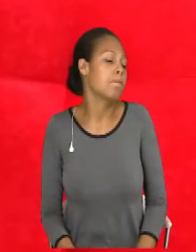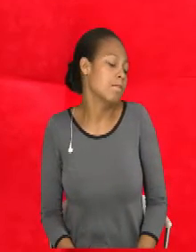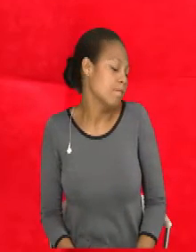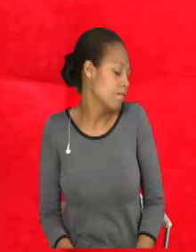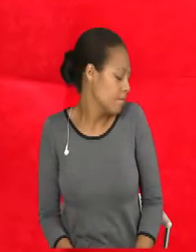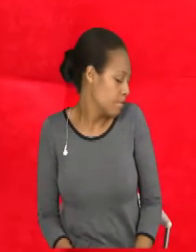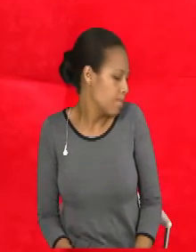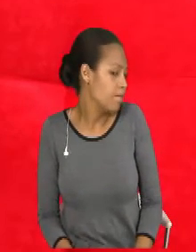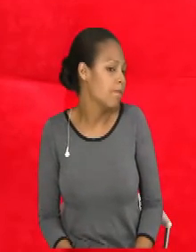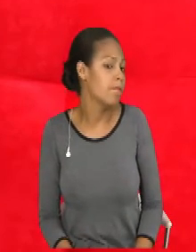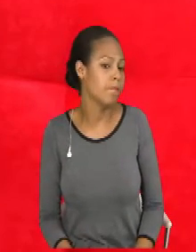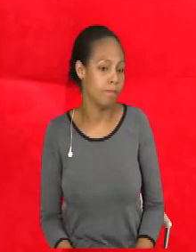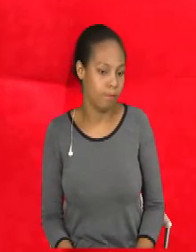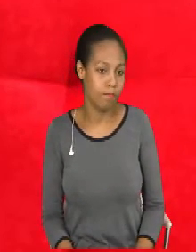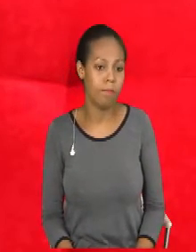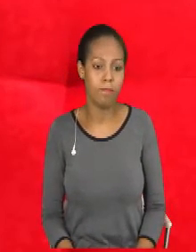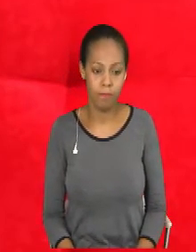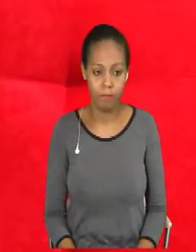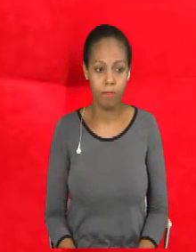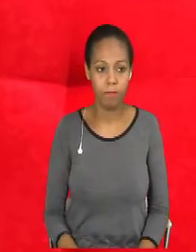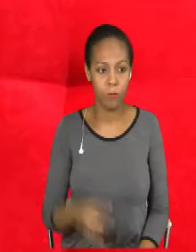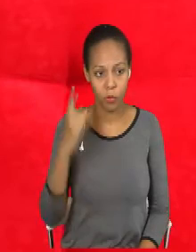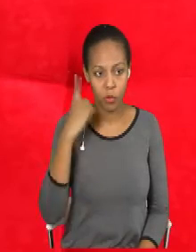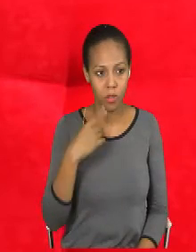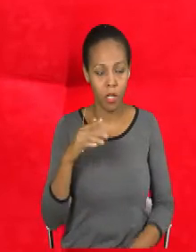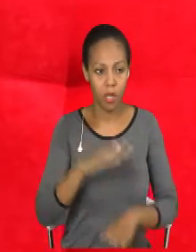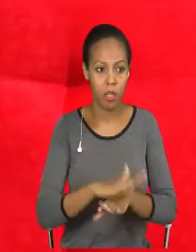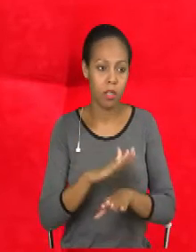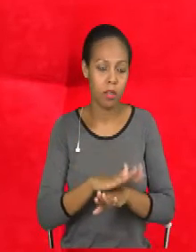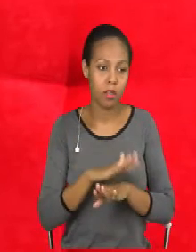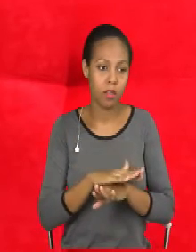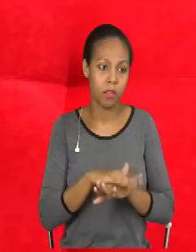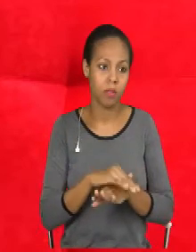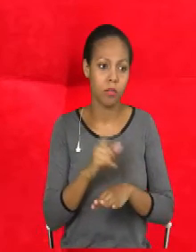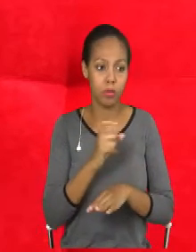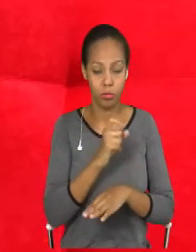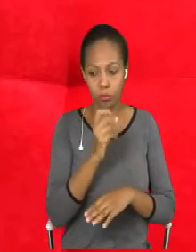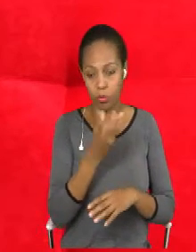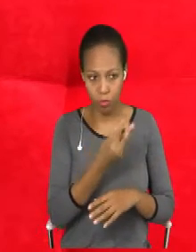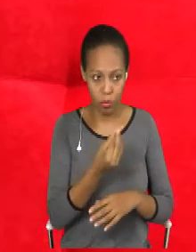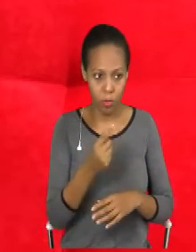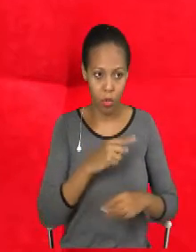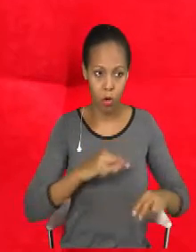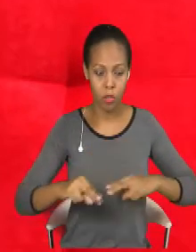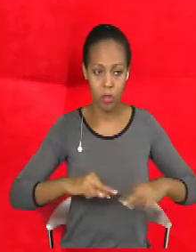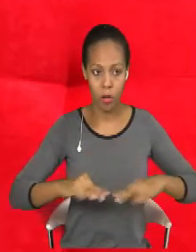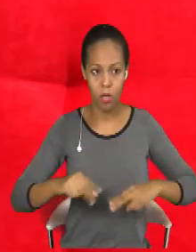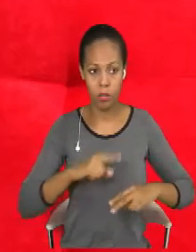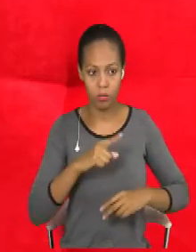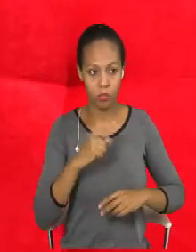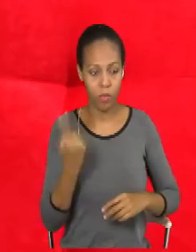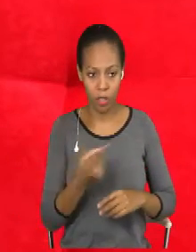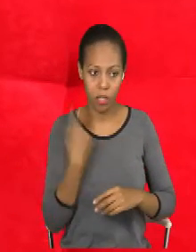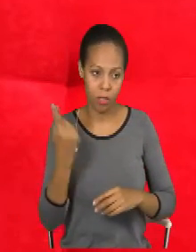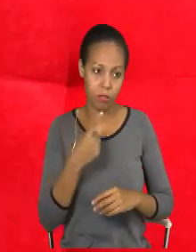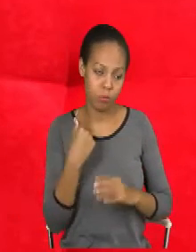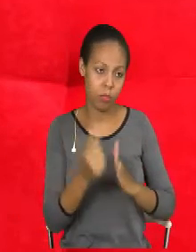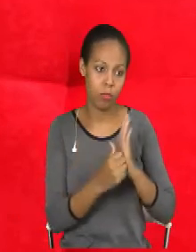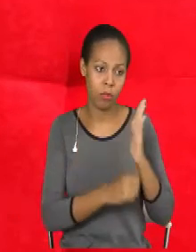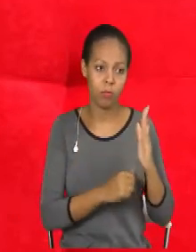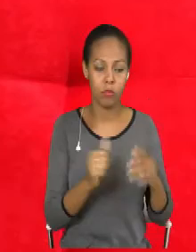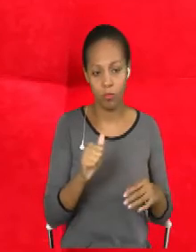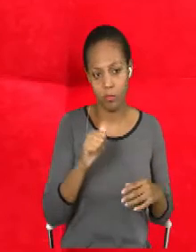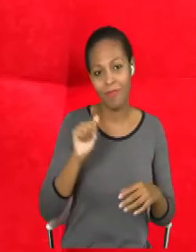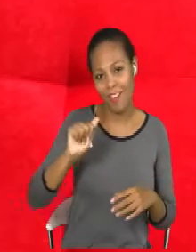día me llaman en horas de la tarde, uno de los coordinadores generales del programa de ATS.co y